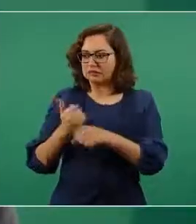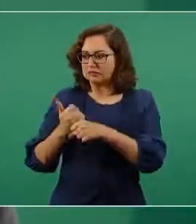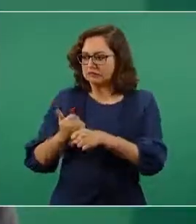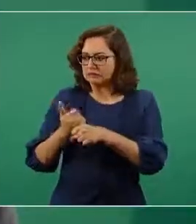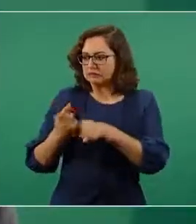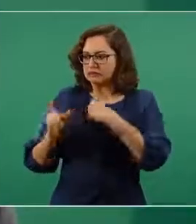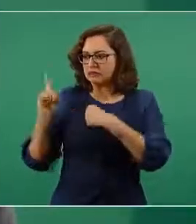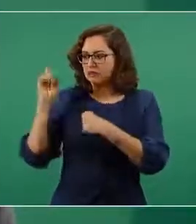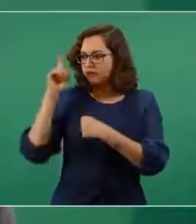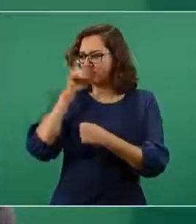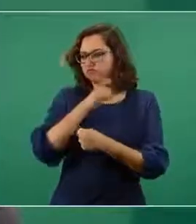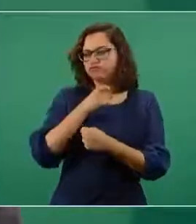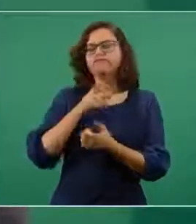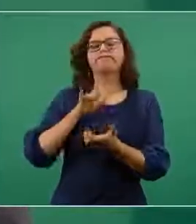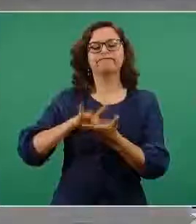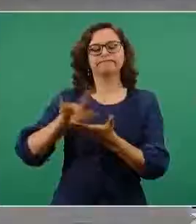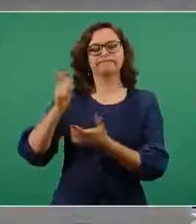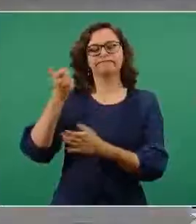están ayudando.